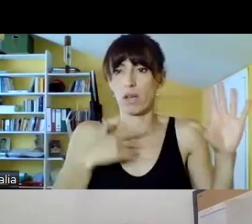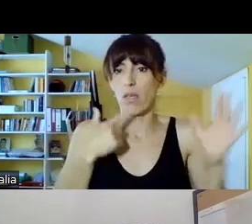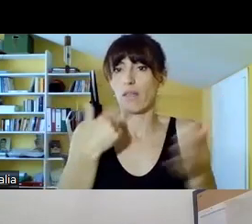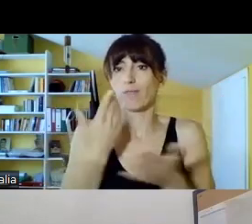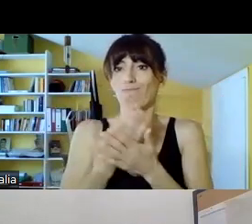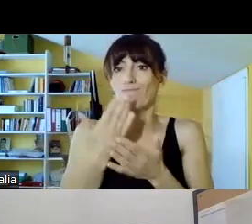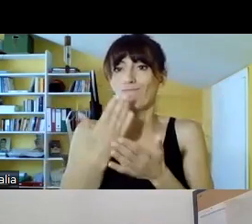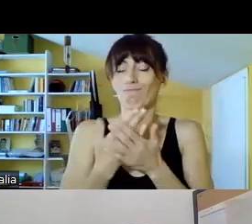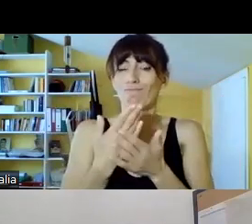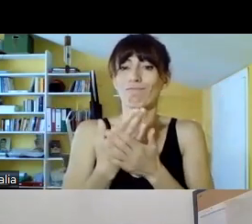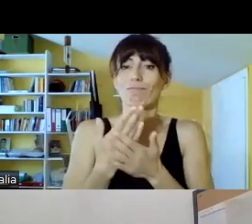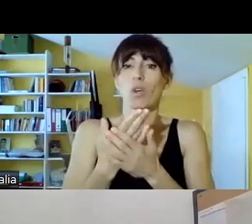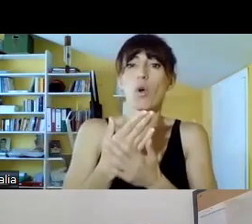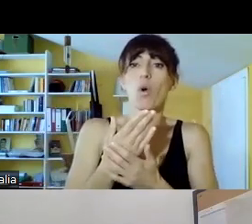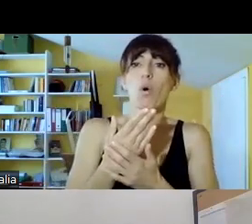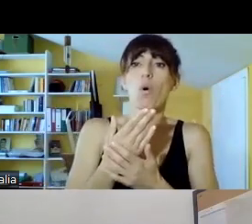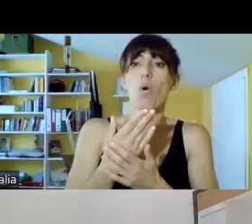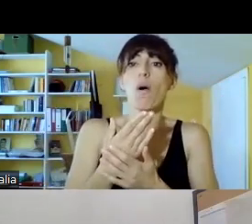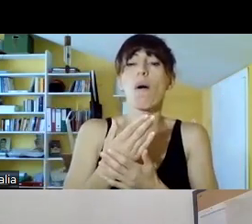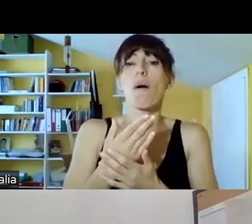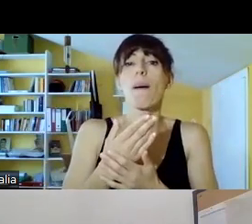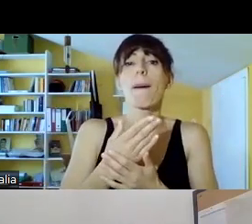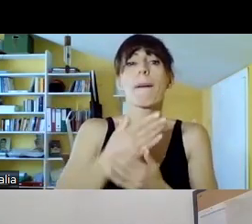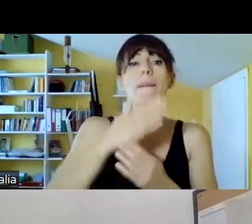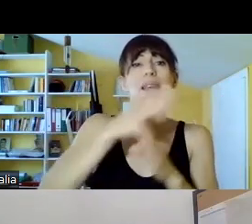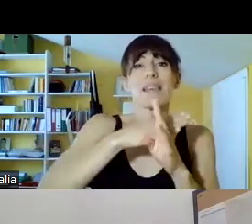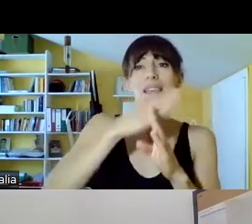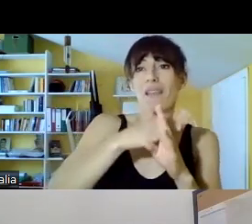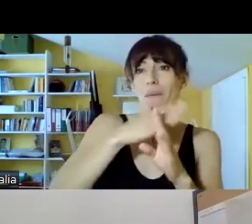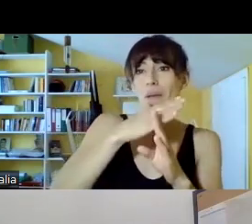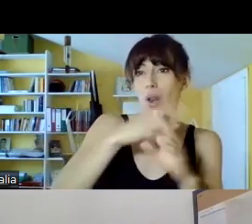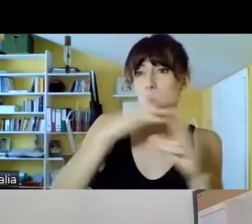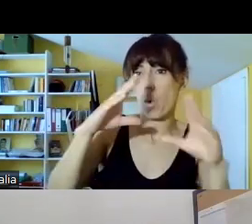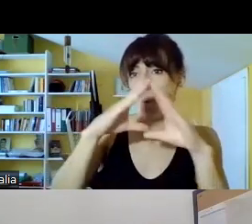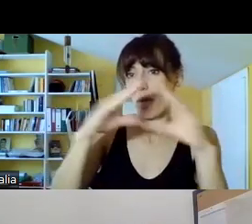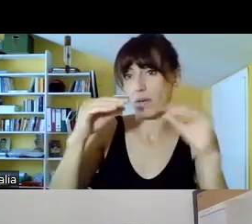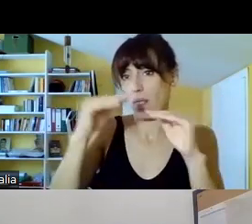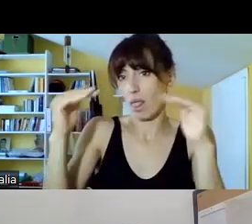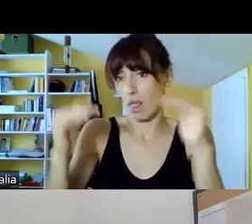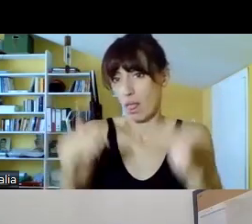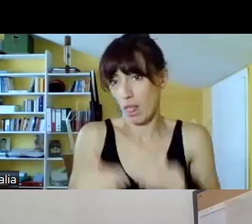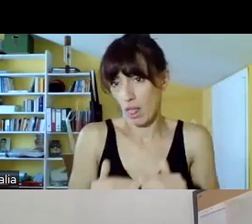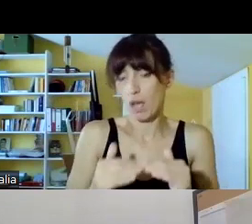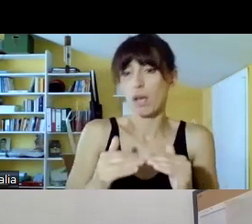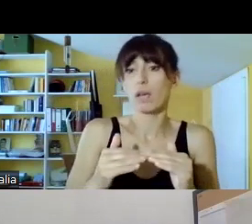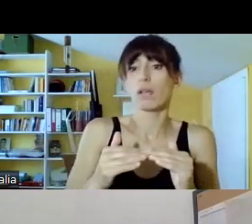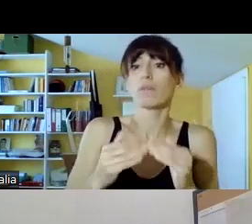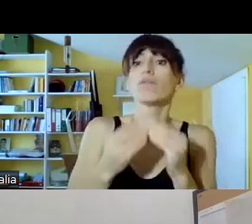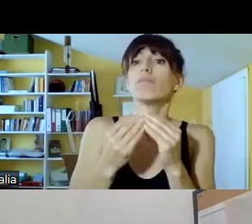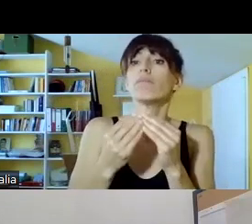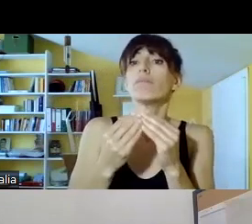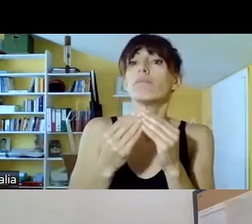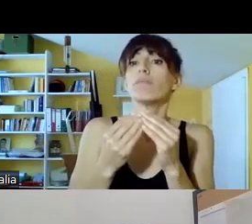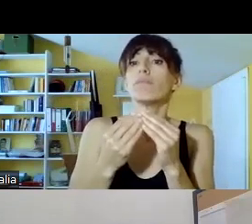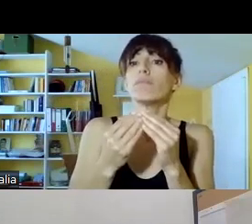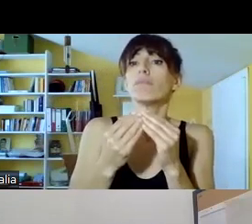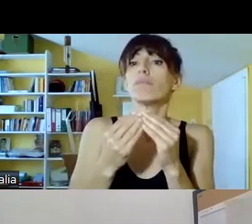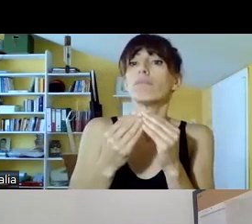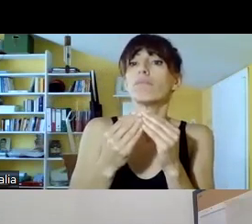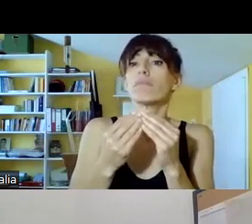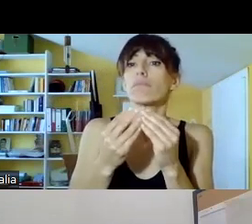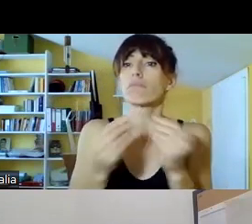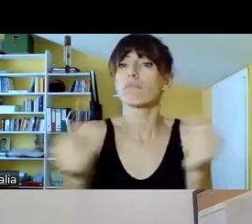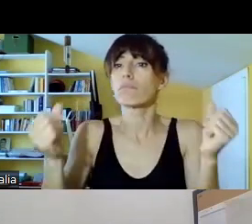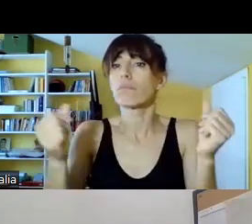las personas con nivel universitario las desigualdades de género en la prescripción de psicofármacos desaparecen, lo hemos